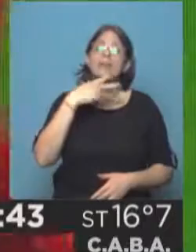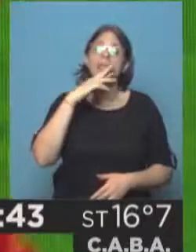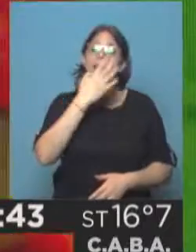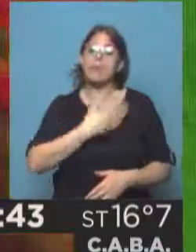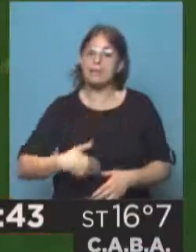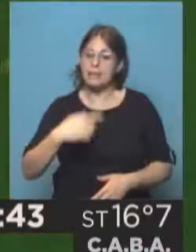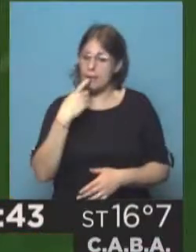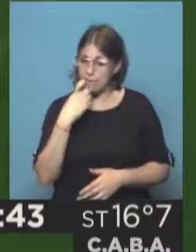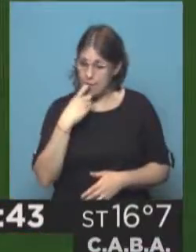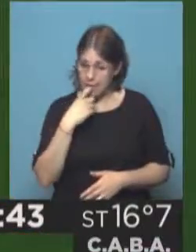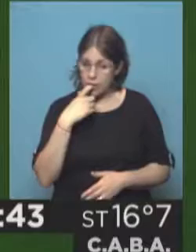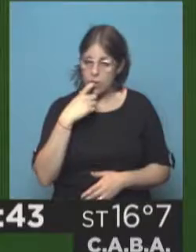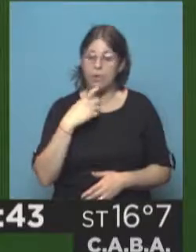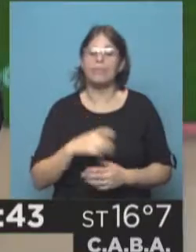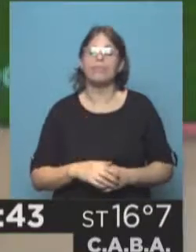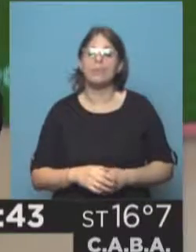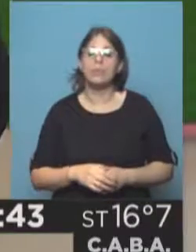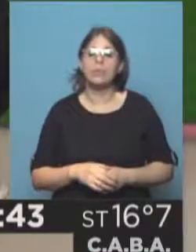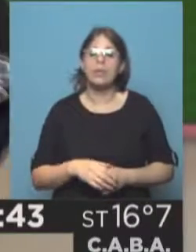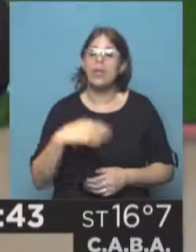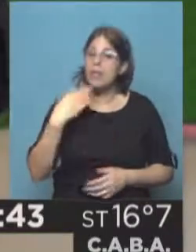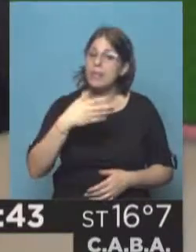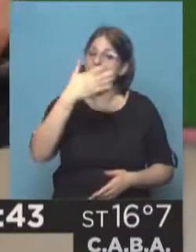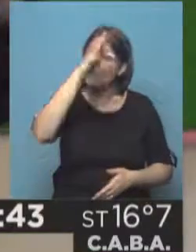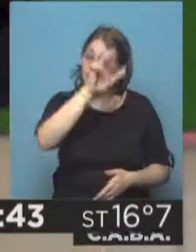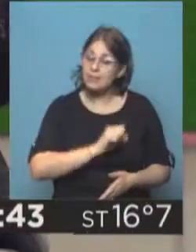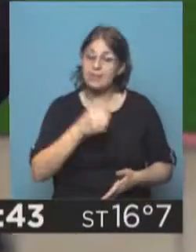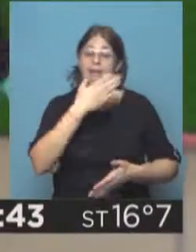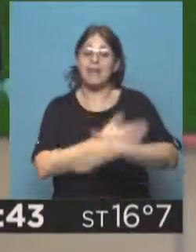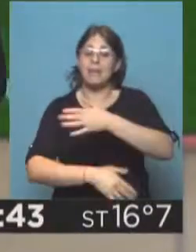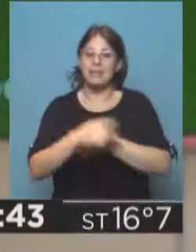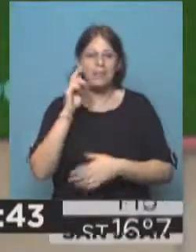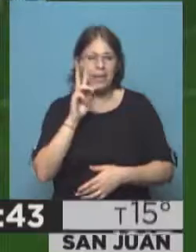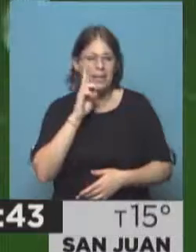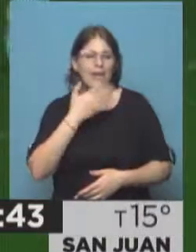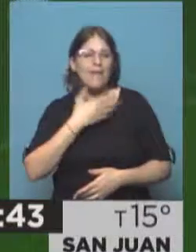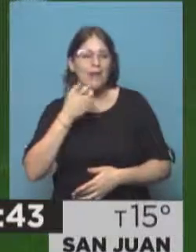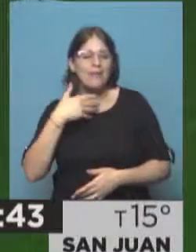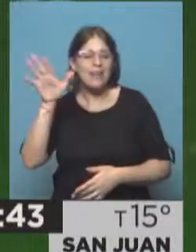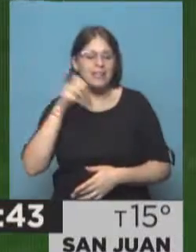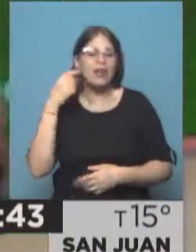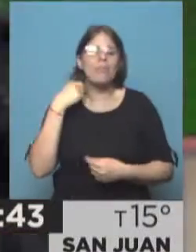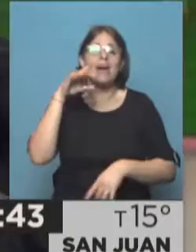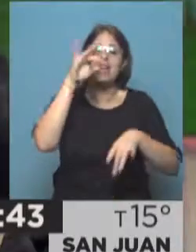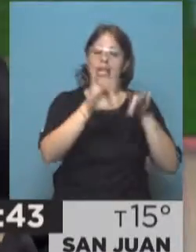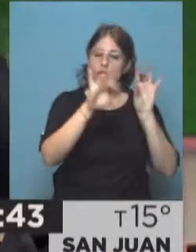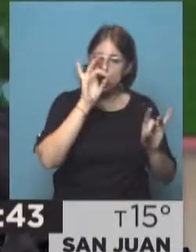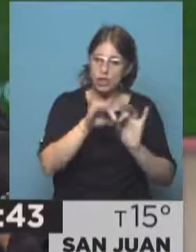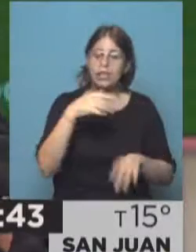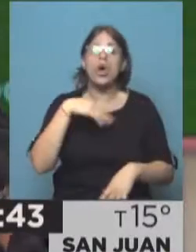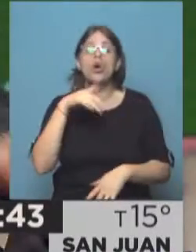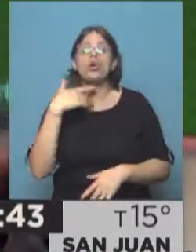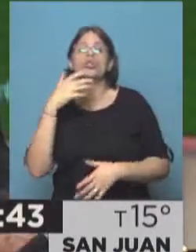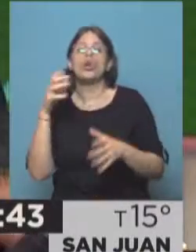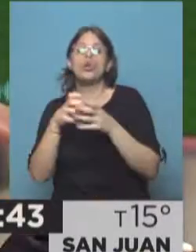vicepresidente de Ferrocarril Oeste, que me va a tener que traer la camiseta porque mire lo que me trajo Fabián para sortear. Así que van a estar los muchachos de Floresta